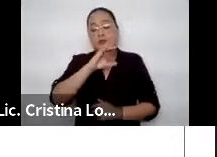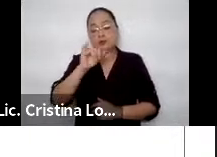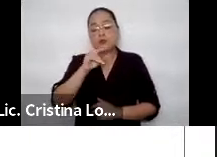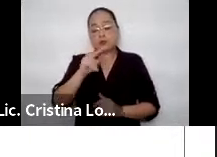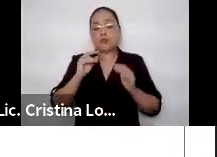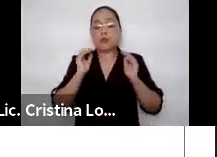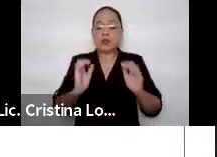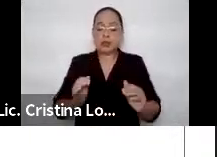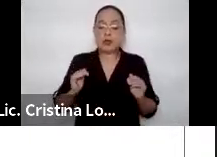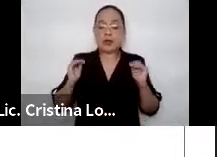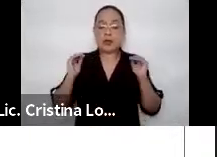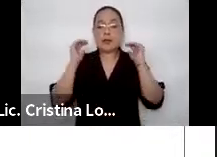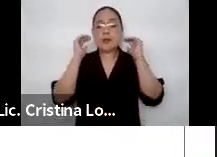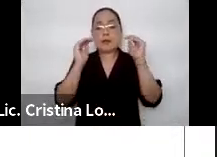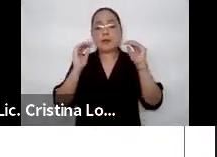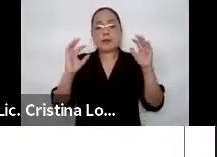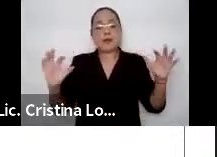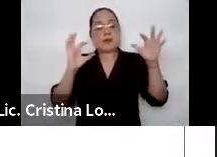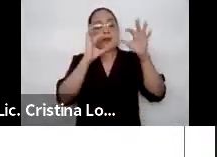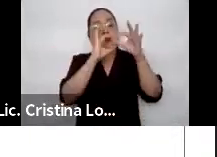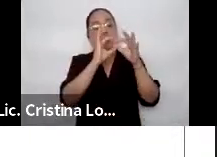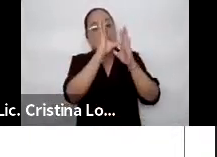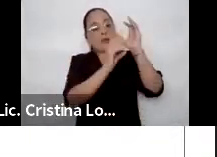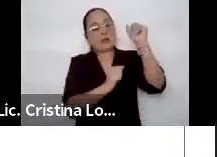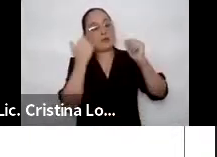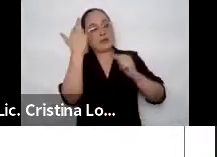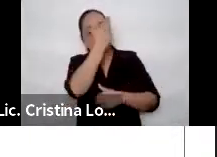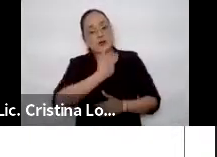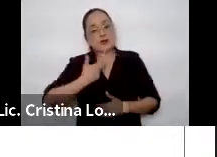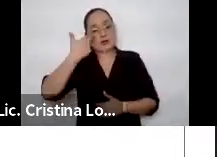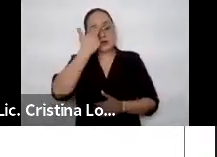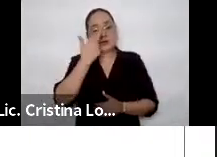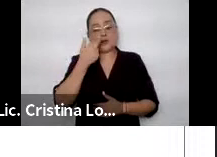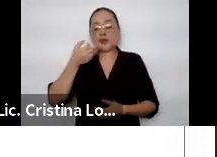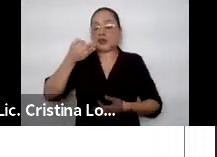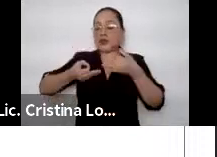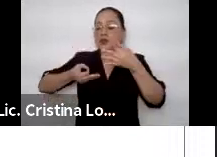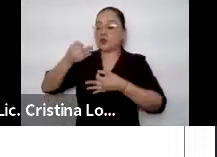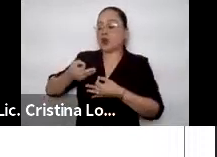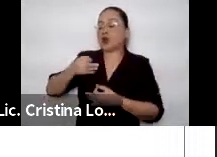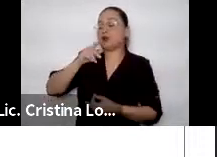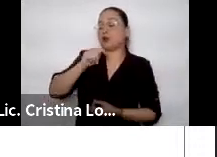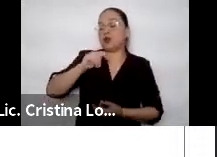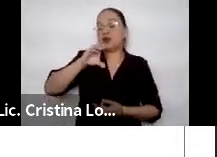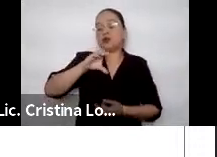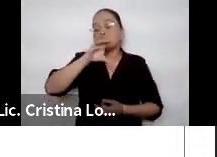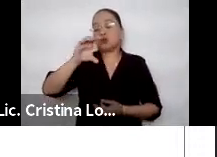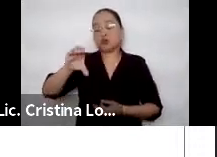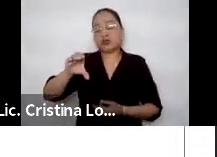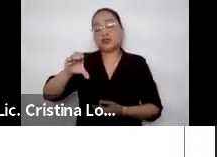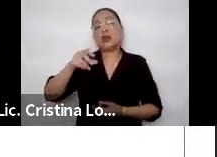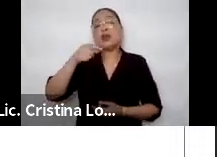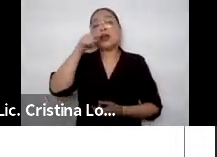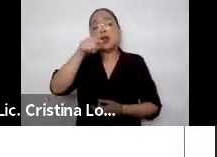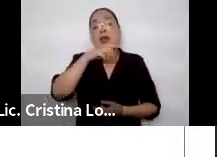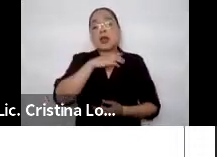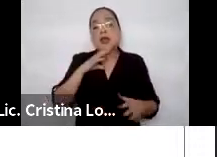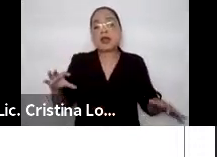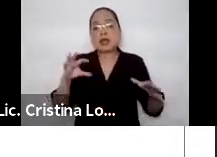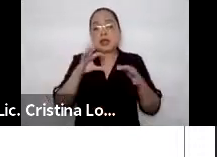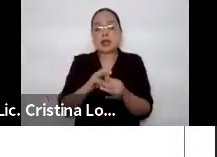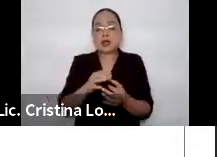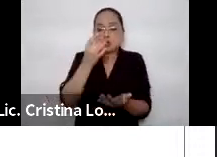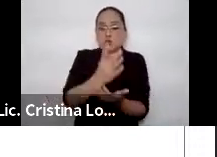una corte de constitucionalidad, dejando a los tribunales colegiados como órganos terminales en materia